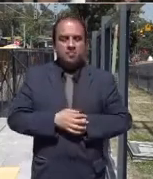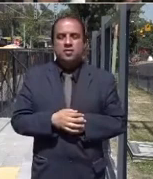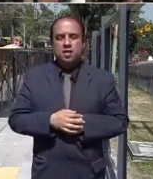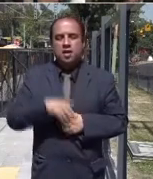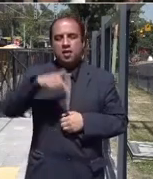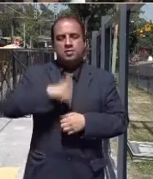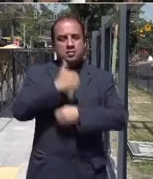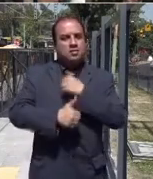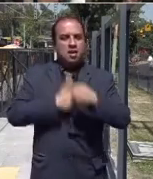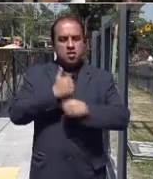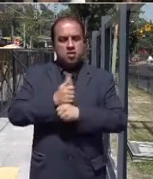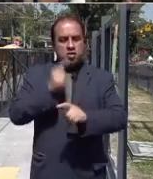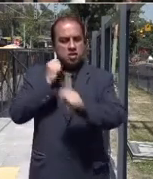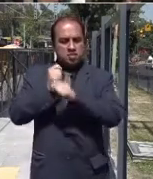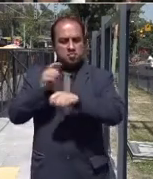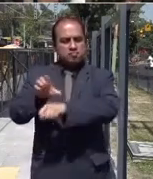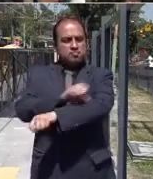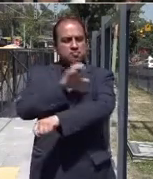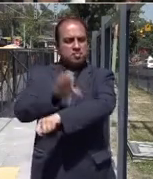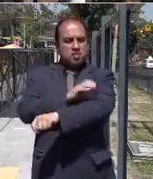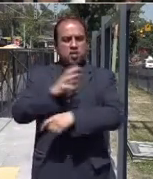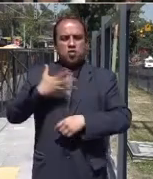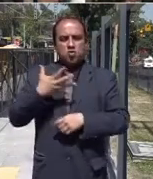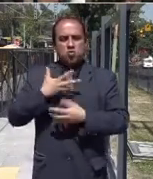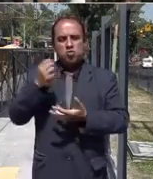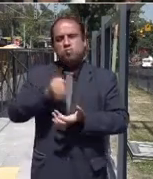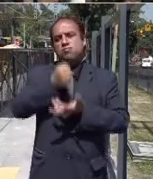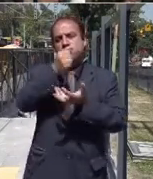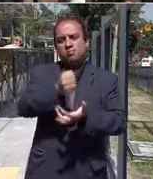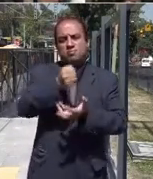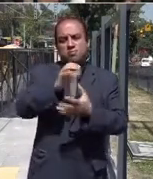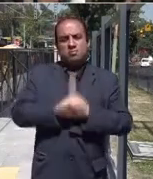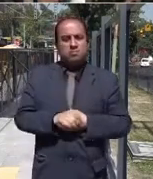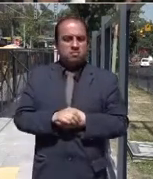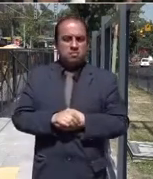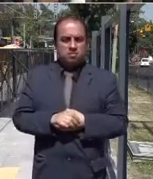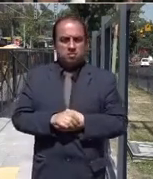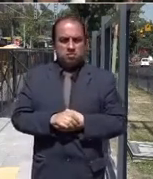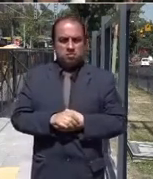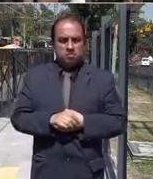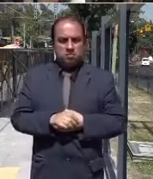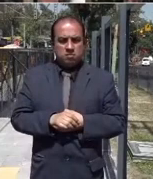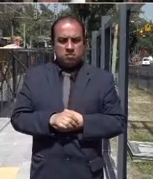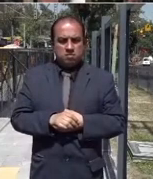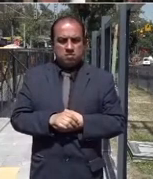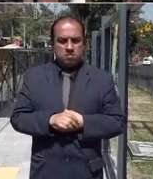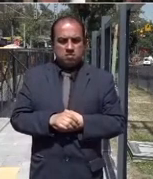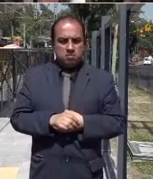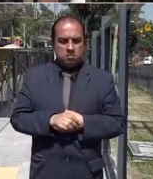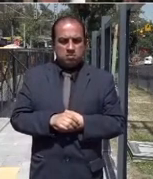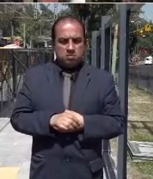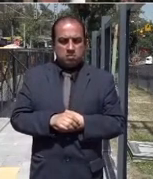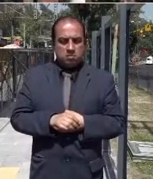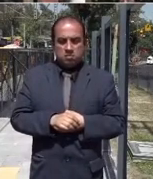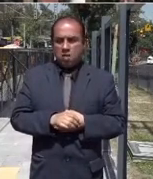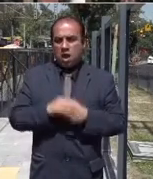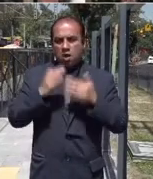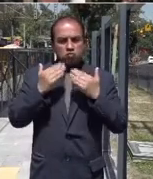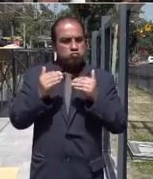Este año, Transportes Eléctricos tuvo un presupuesto sin parangón